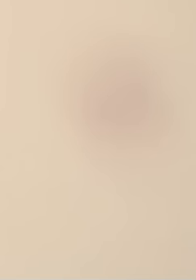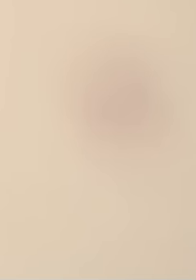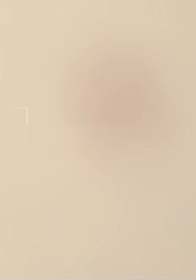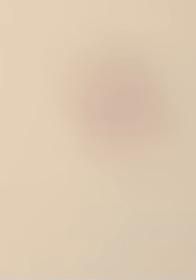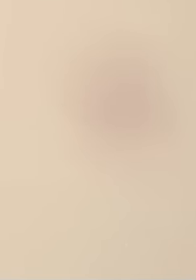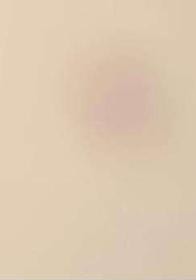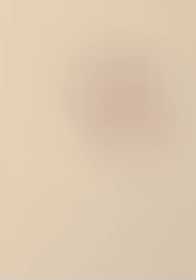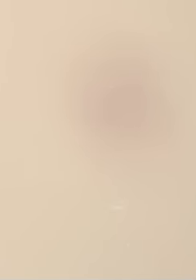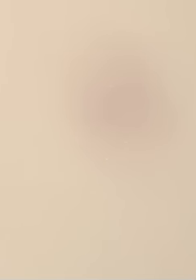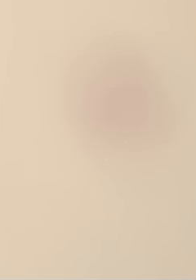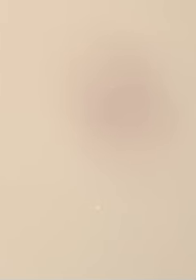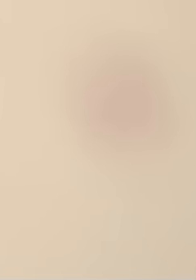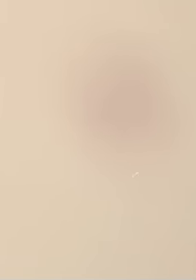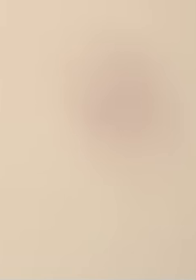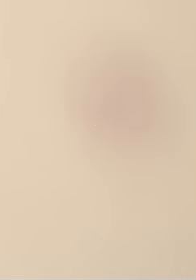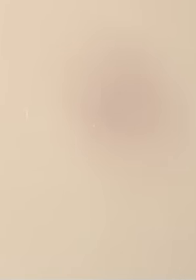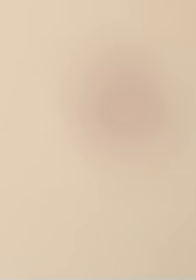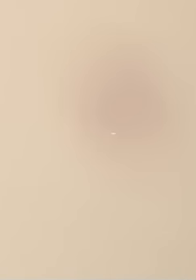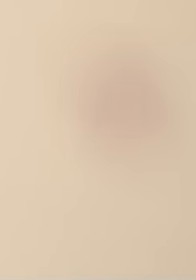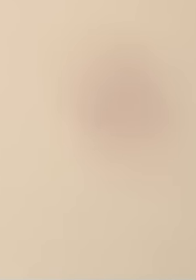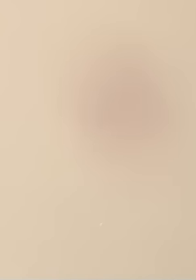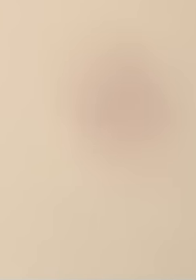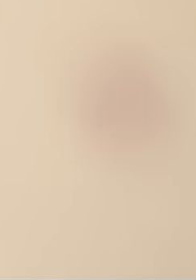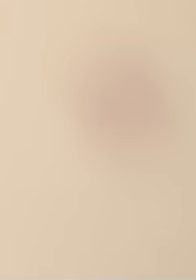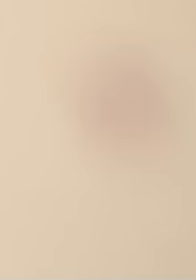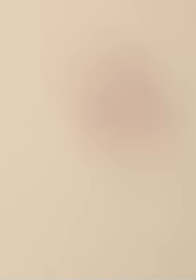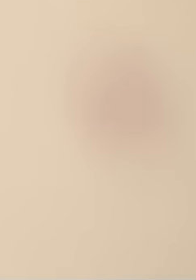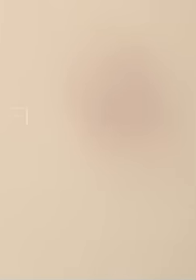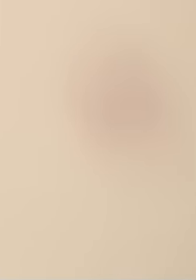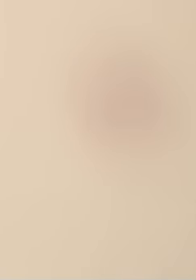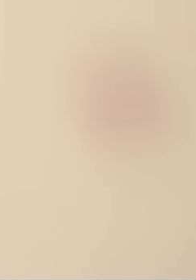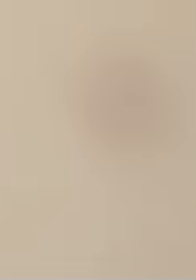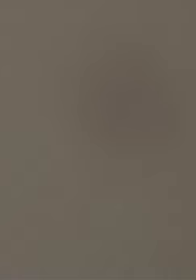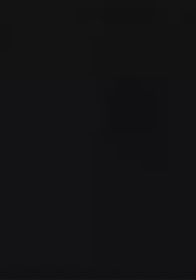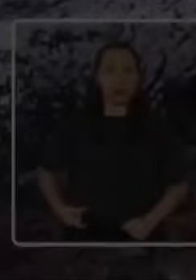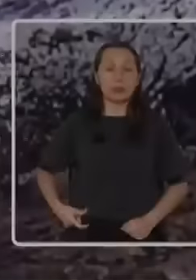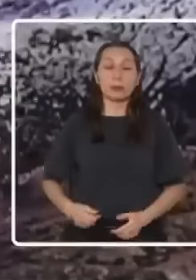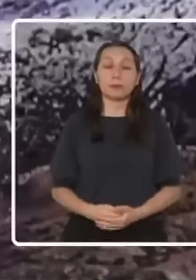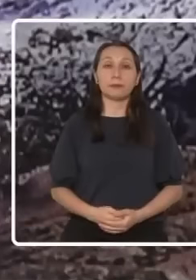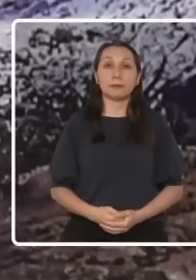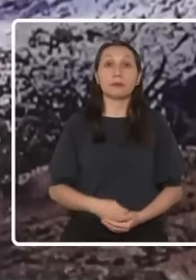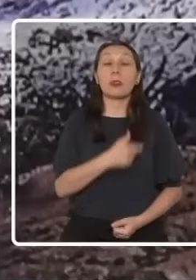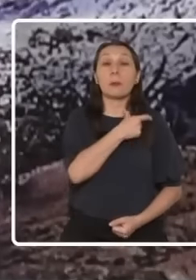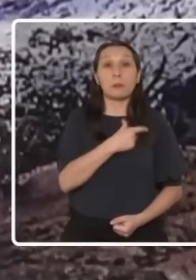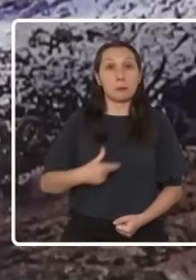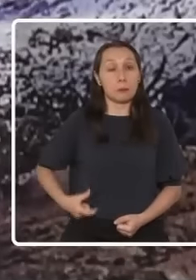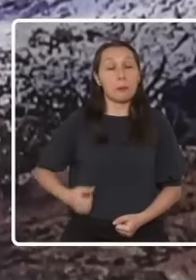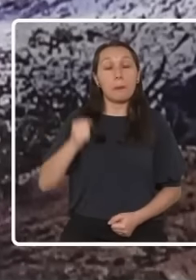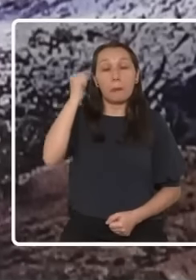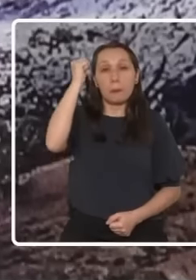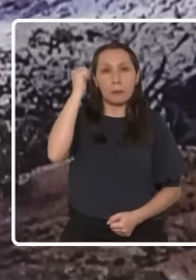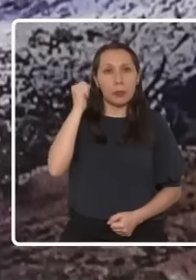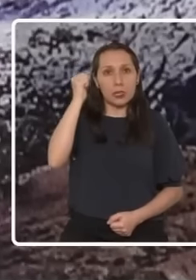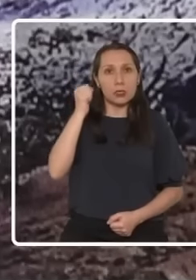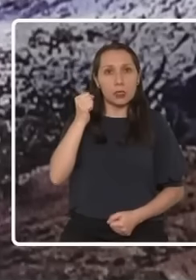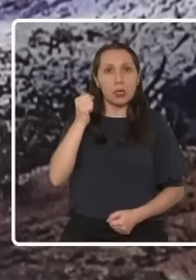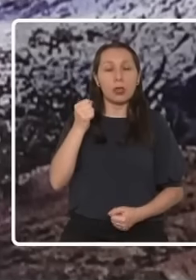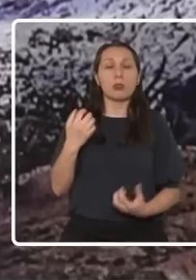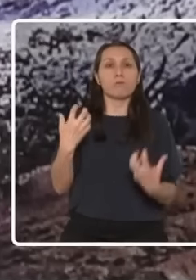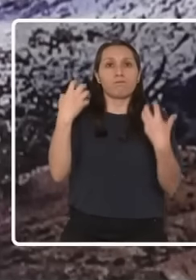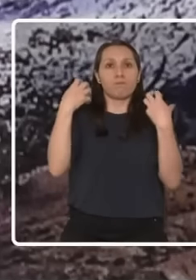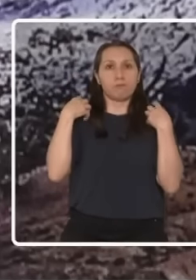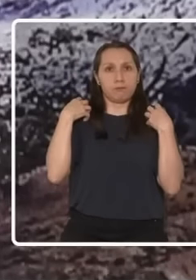trasladado a Santiago, donde recibirá los más altos honores republicanos. El presidente Piñera nos